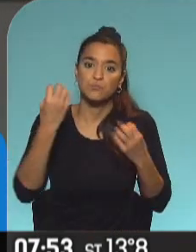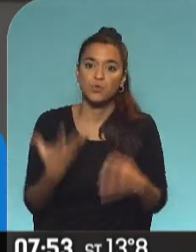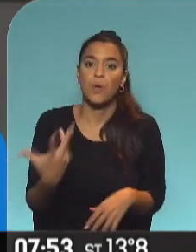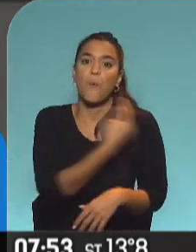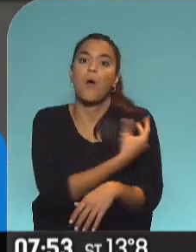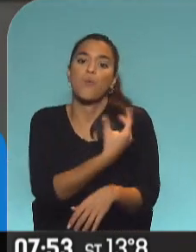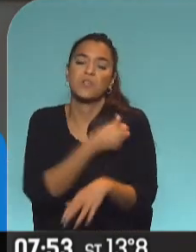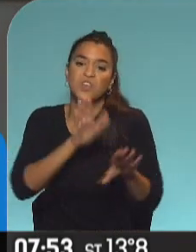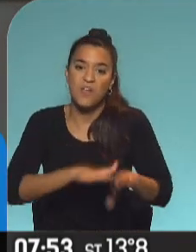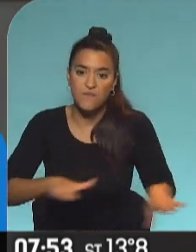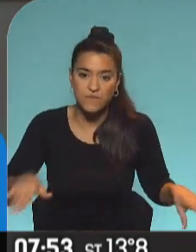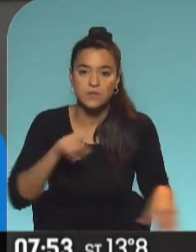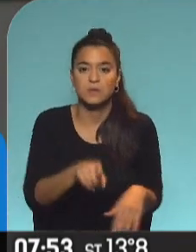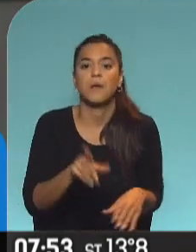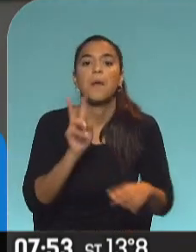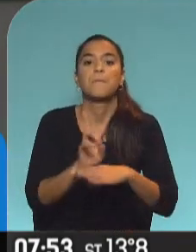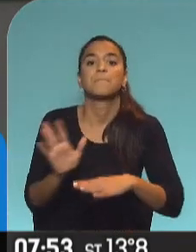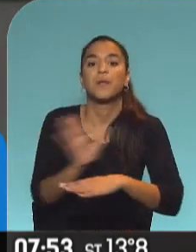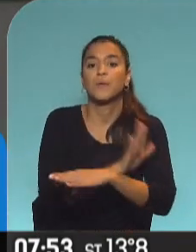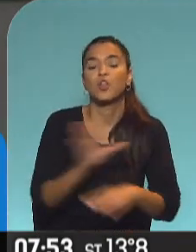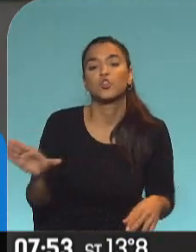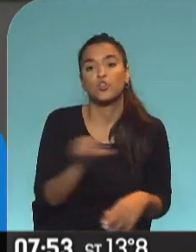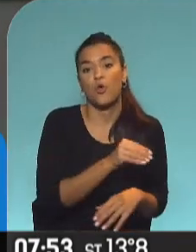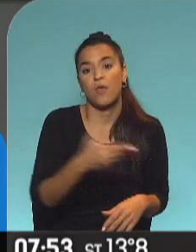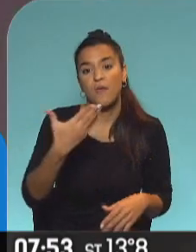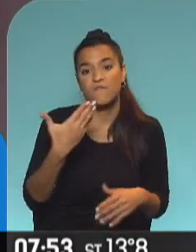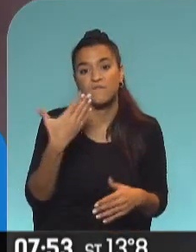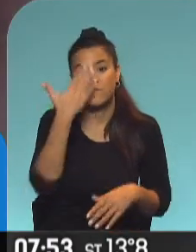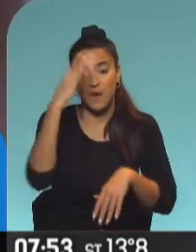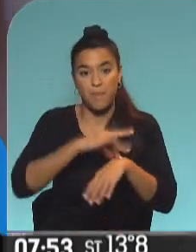vacunación en la infancia previene todo tipo de enfermedades a futuro. Gracias, Laura. Gracias a usted.